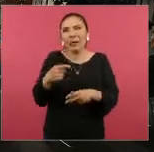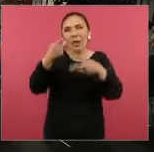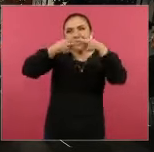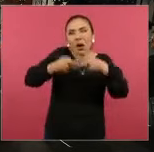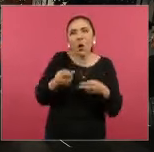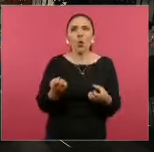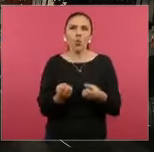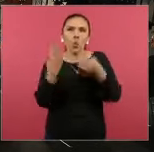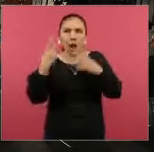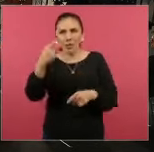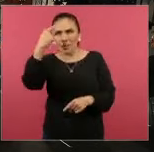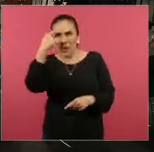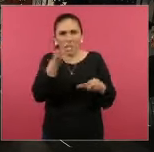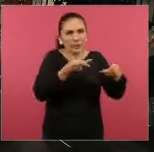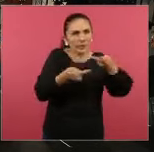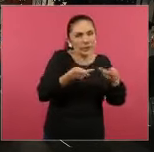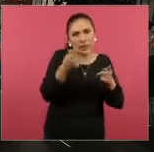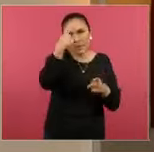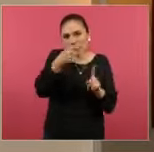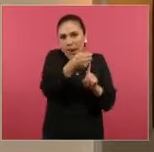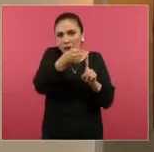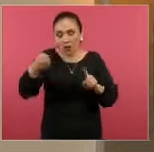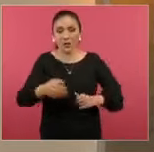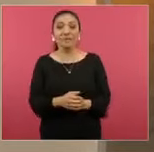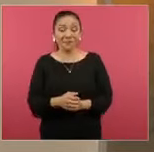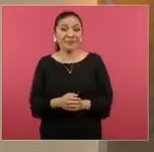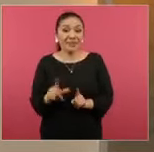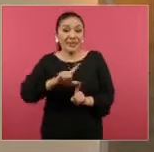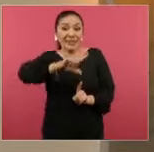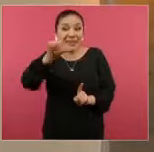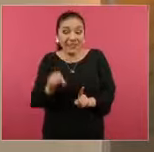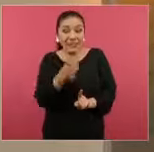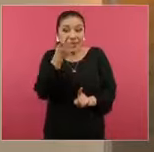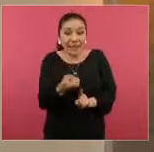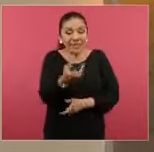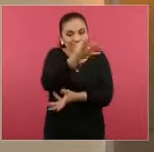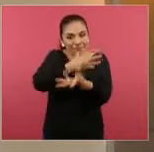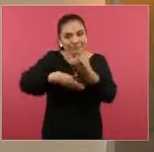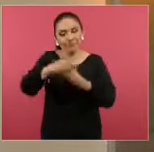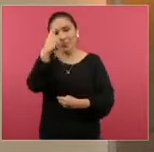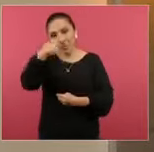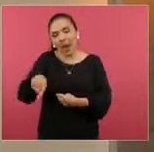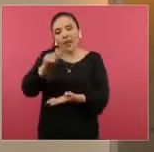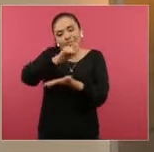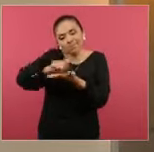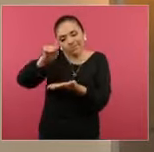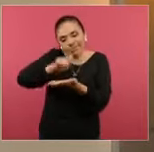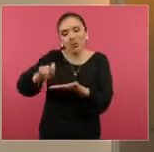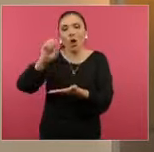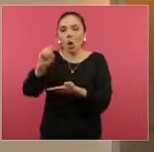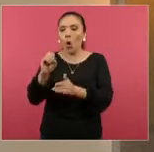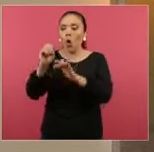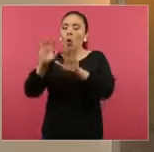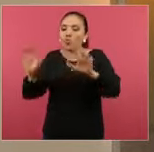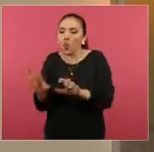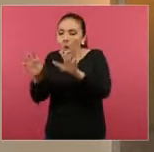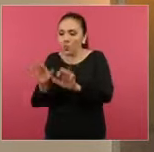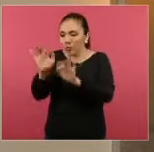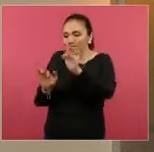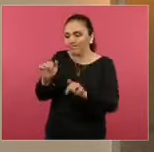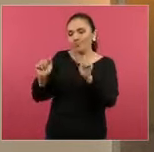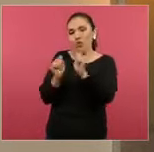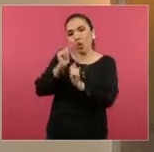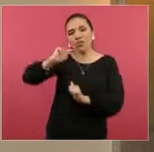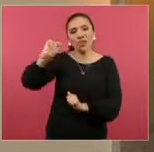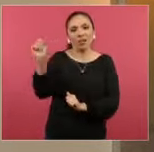un desarrollo, para después también poderlo migrar a una cuestión ya escrita, una cuestión digital con las tecnologías